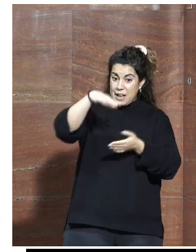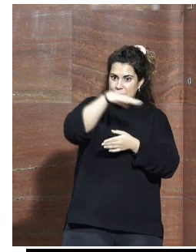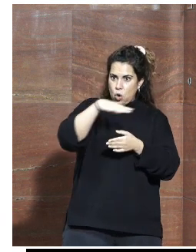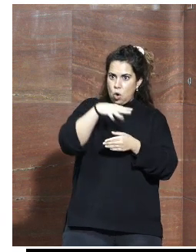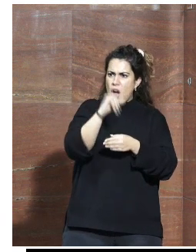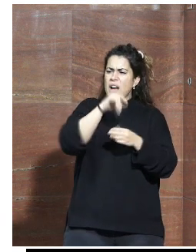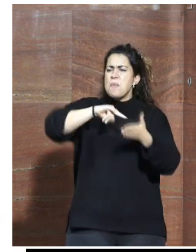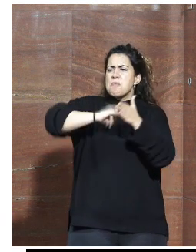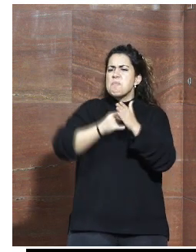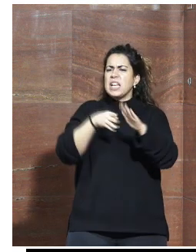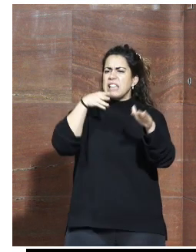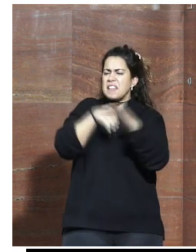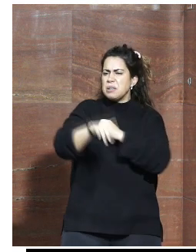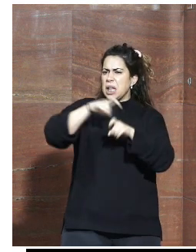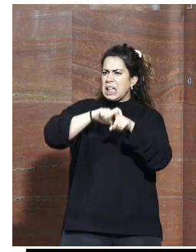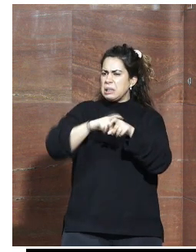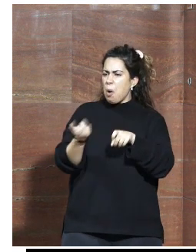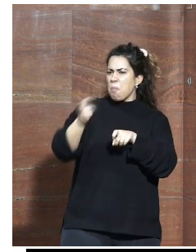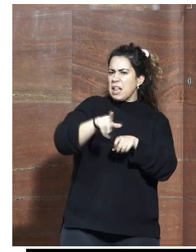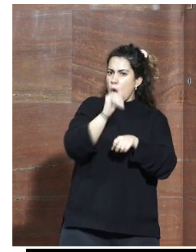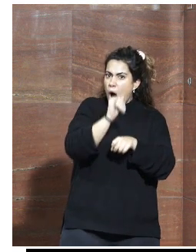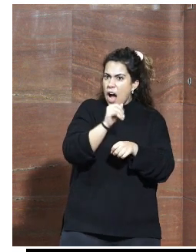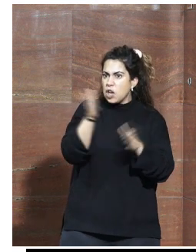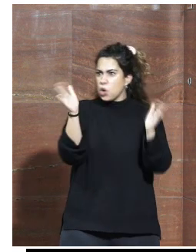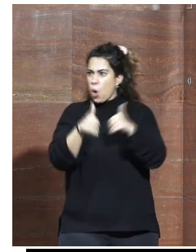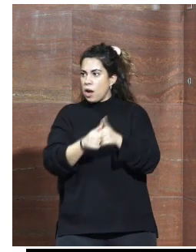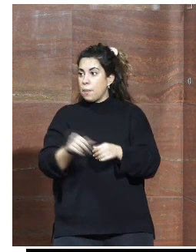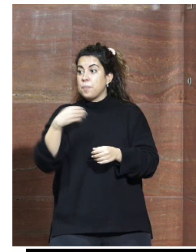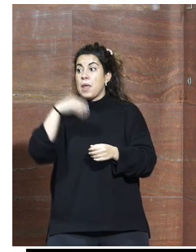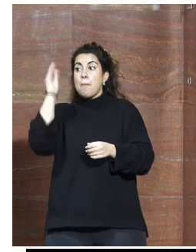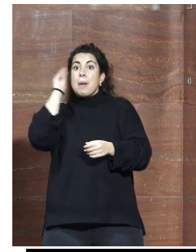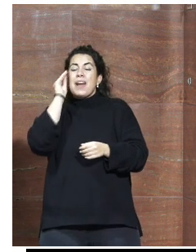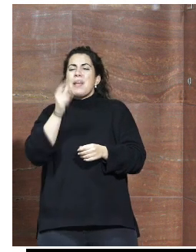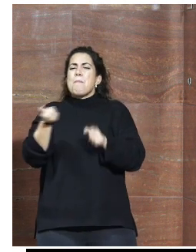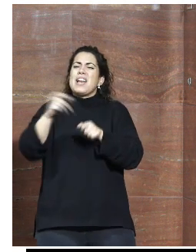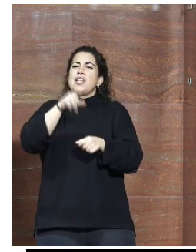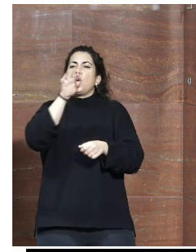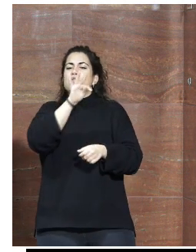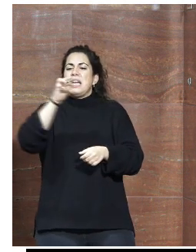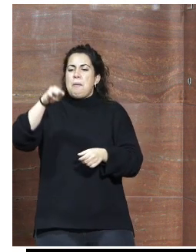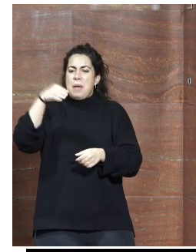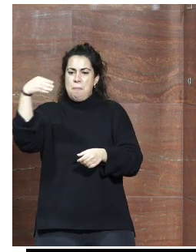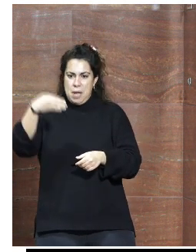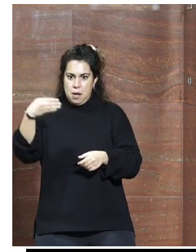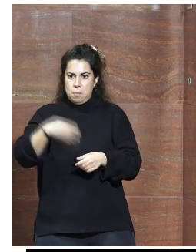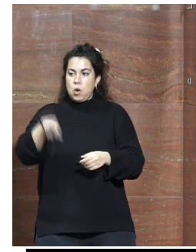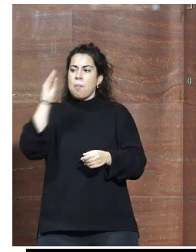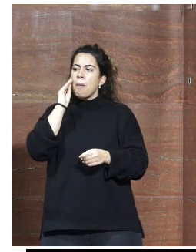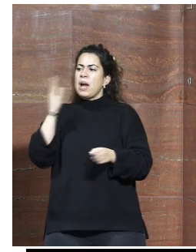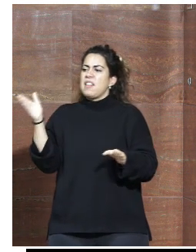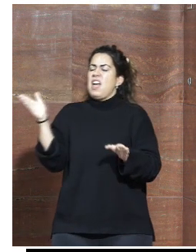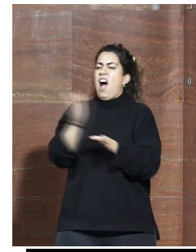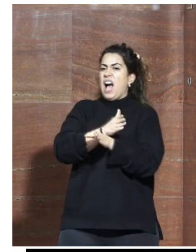planes de accesibilidad de este tipo? Yo creo que es algo parecido a lo de TMB, porque creo que lo ha preguntado cuando estabas